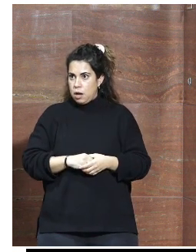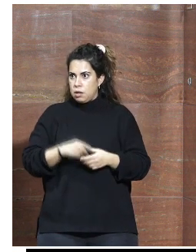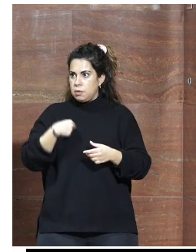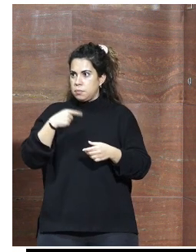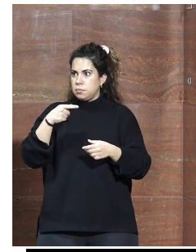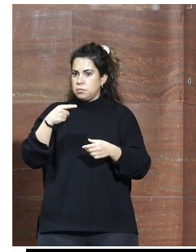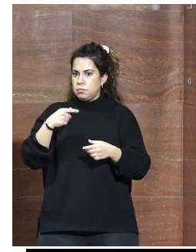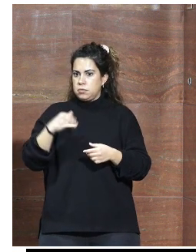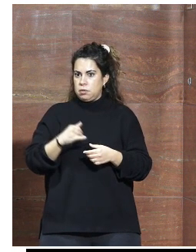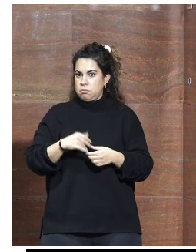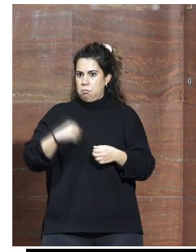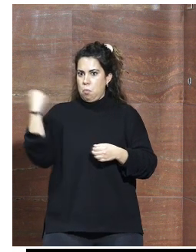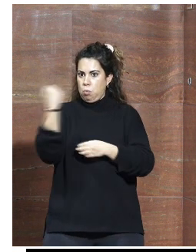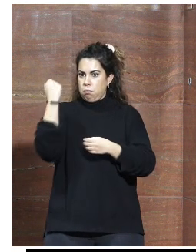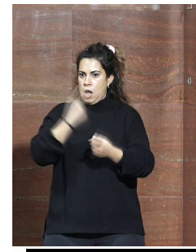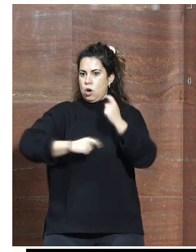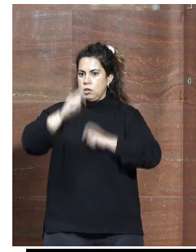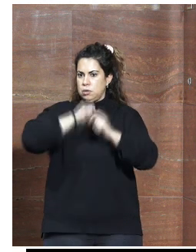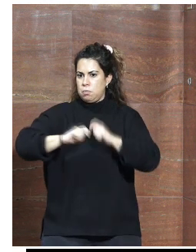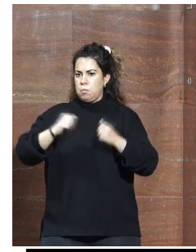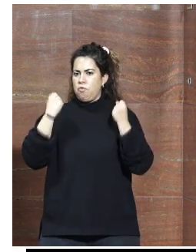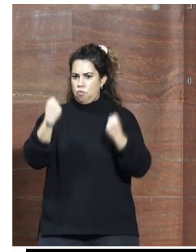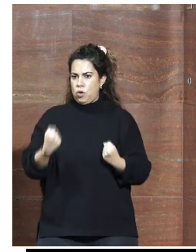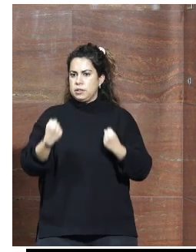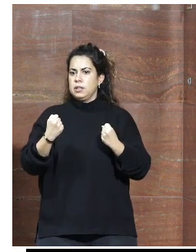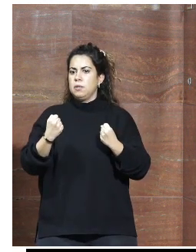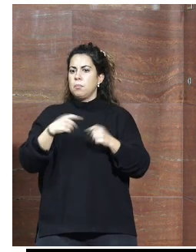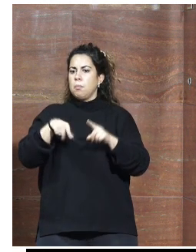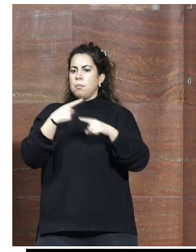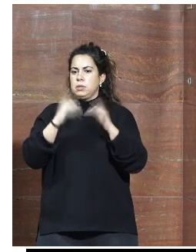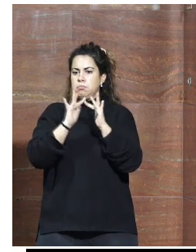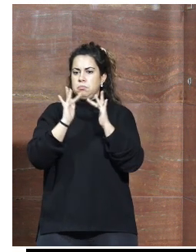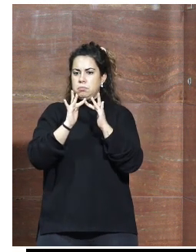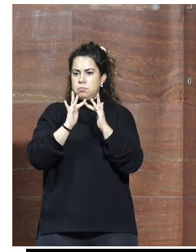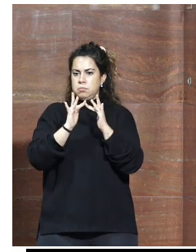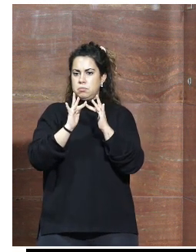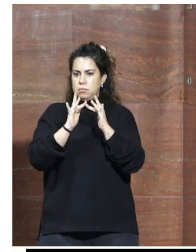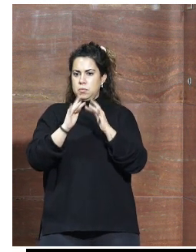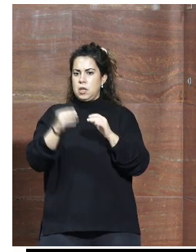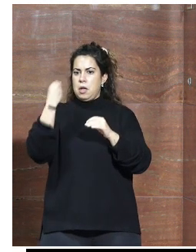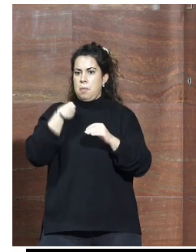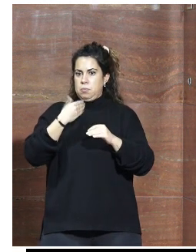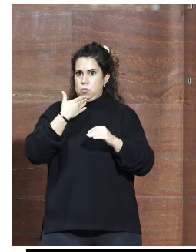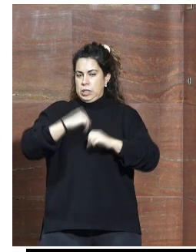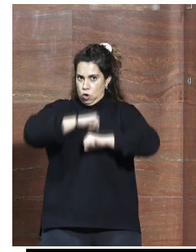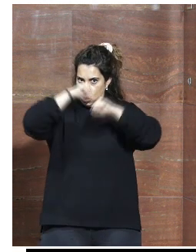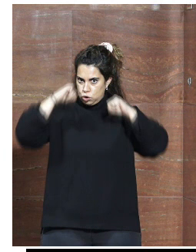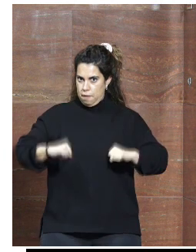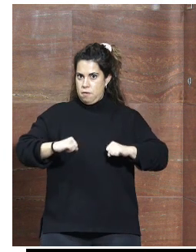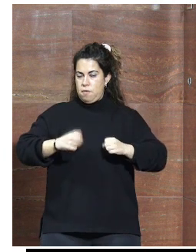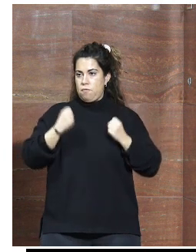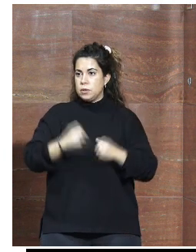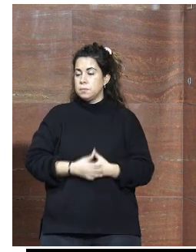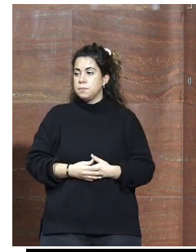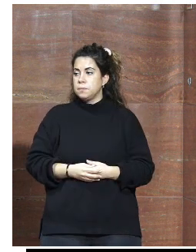muy potente, y esto también ha facilitado que esta red relacional se configure y se consolide con los años.